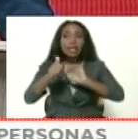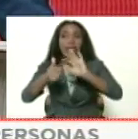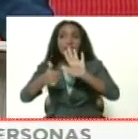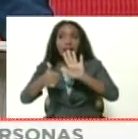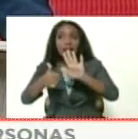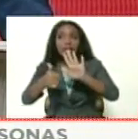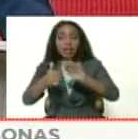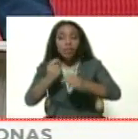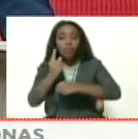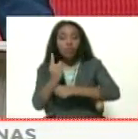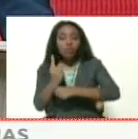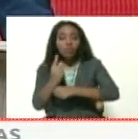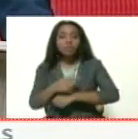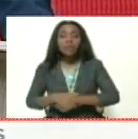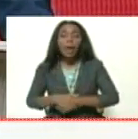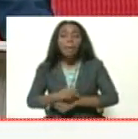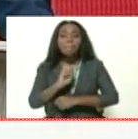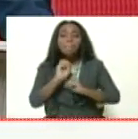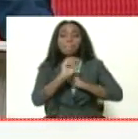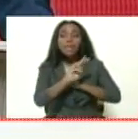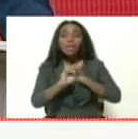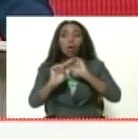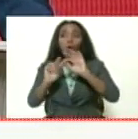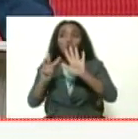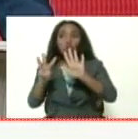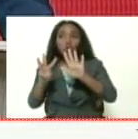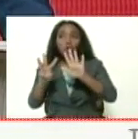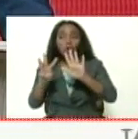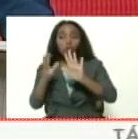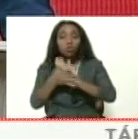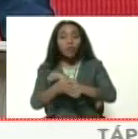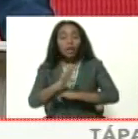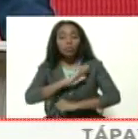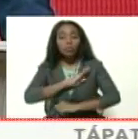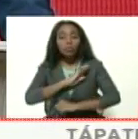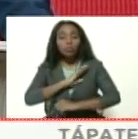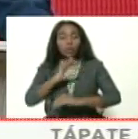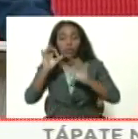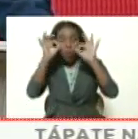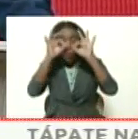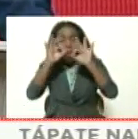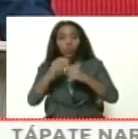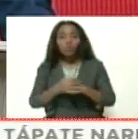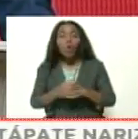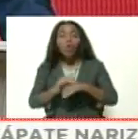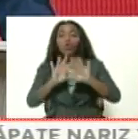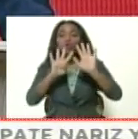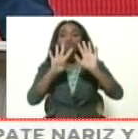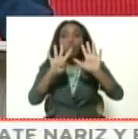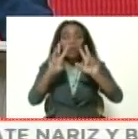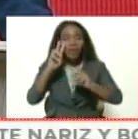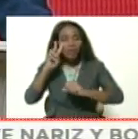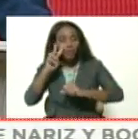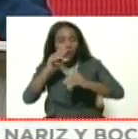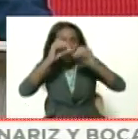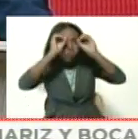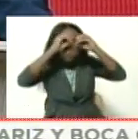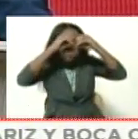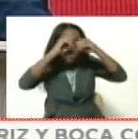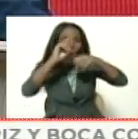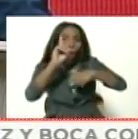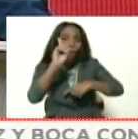para fusil, 28 visores nocturnos de dos ojos, 9 visores nocturnos de un solo